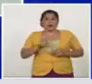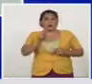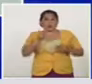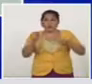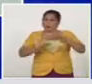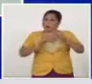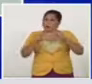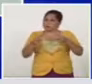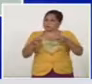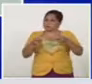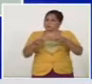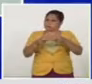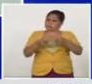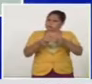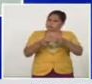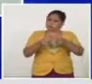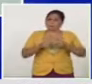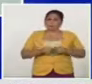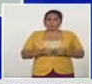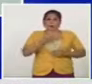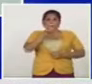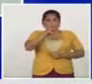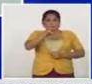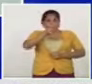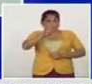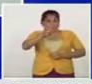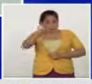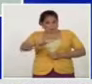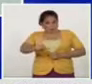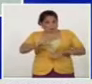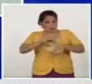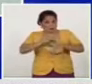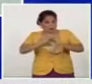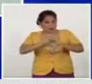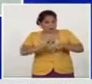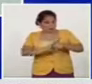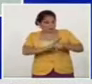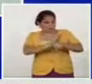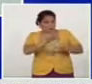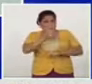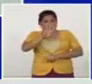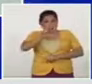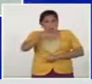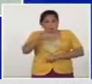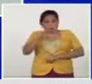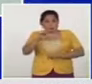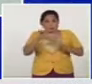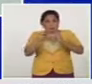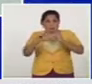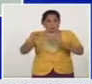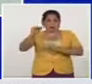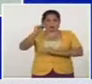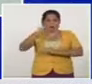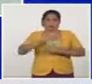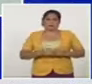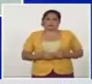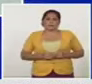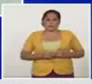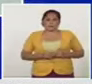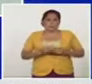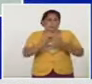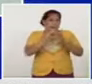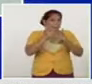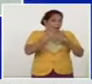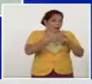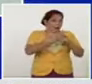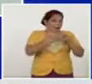disminuyendo. De todas formas, ayer 39 casos, estamos hablando de 4 más que la jornada anterior. Bayamo, donde ha